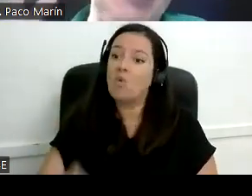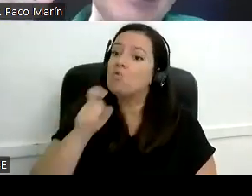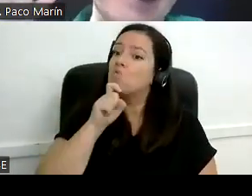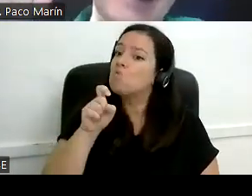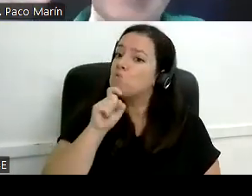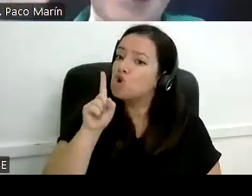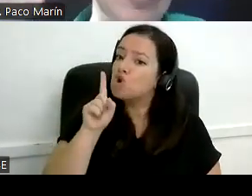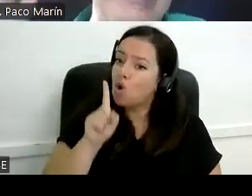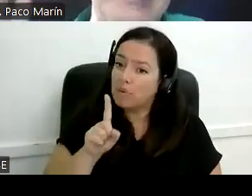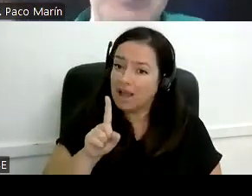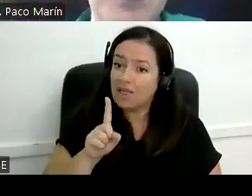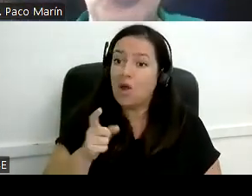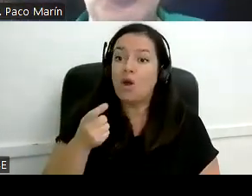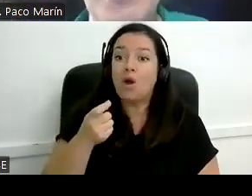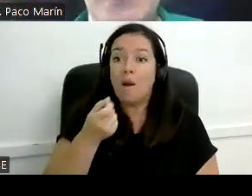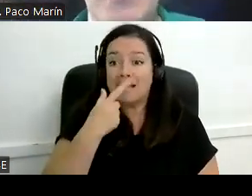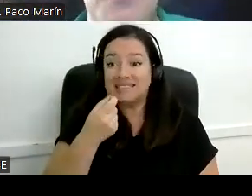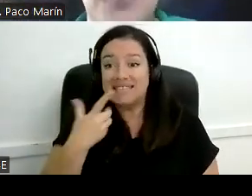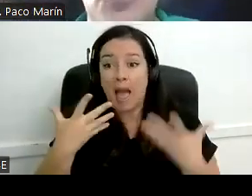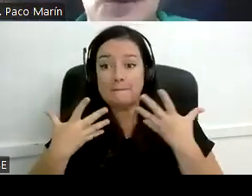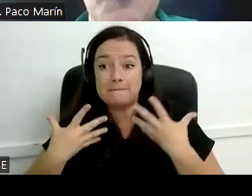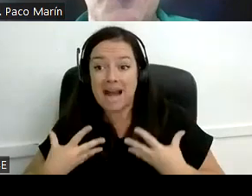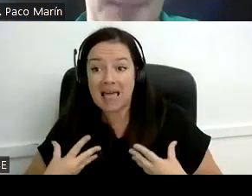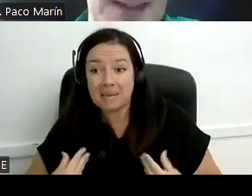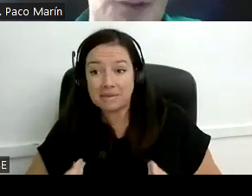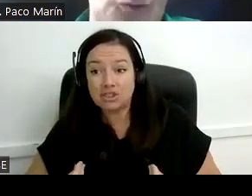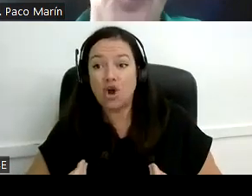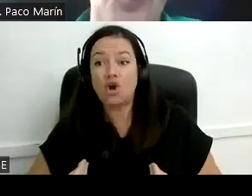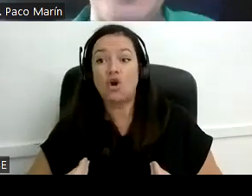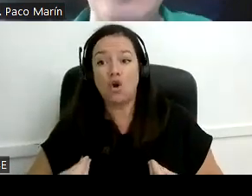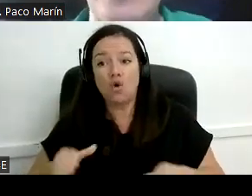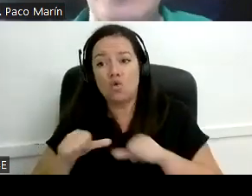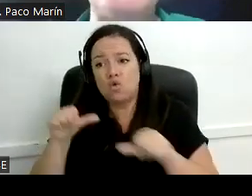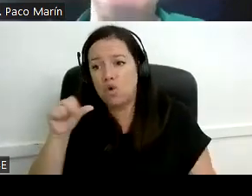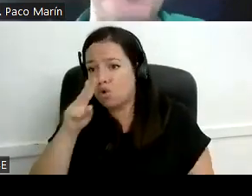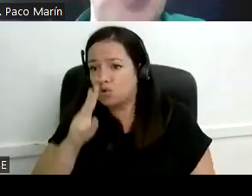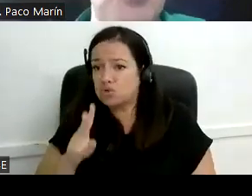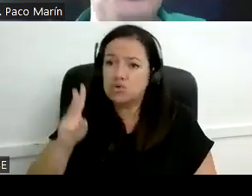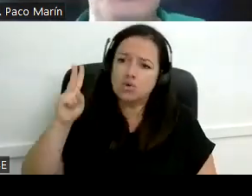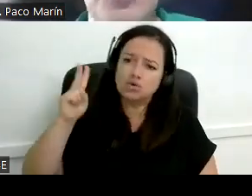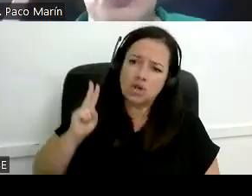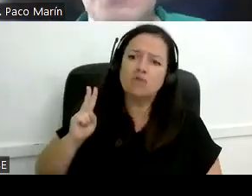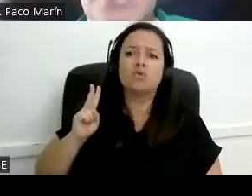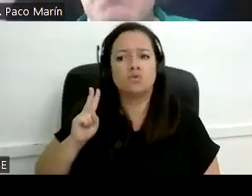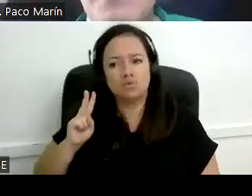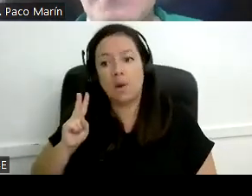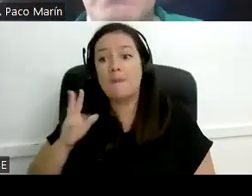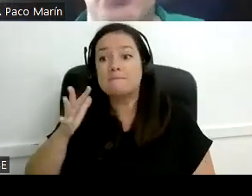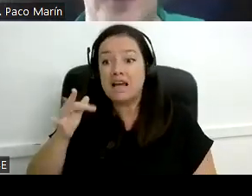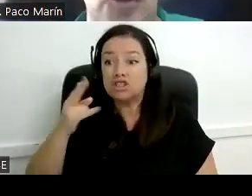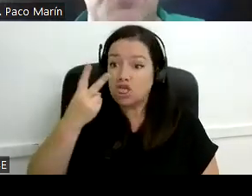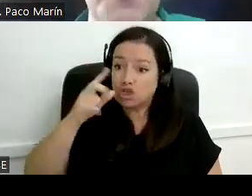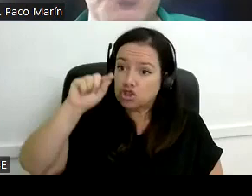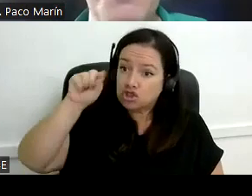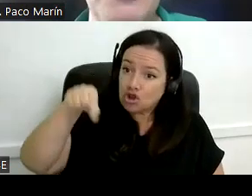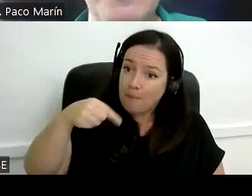Hemos de pensar que lleva un antidepresivo mixto, que nos va a costar retirarlo, y además está con 2,5 miligramos, o